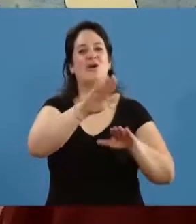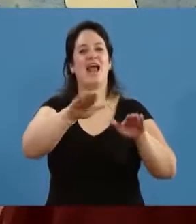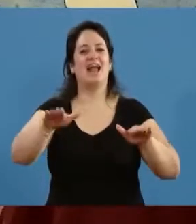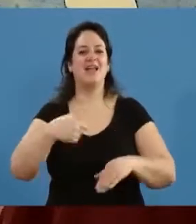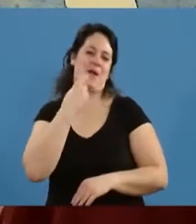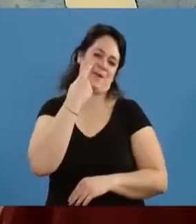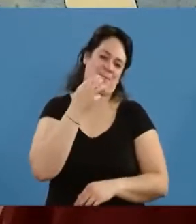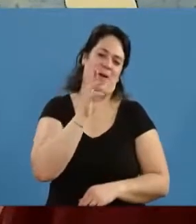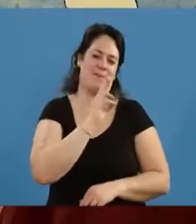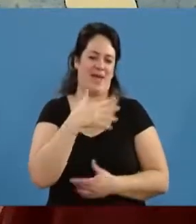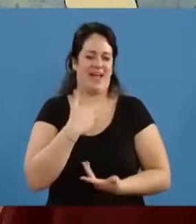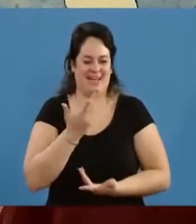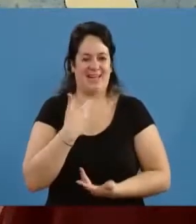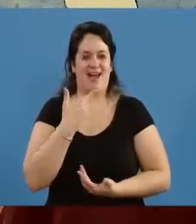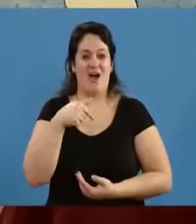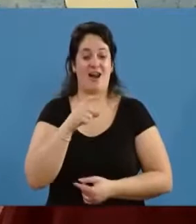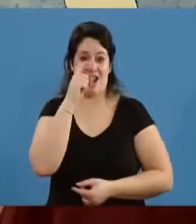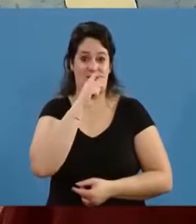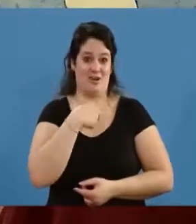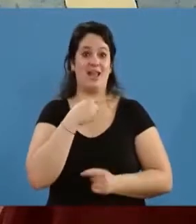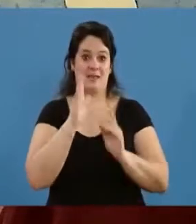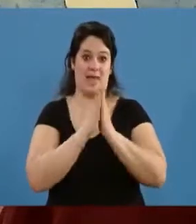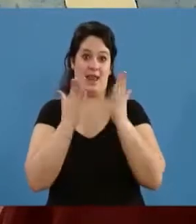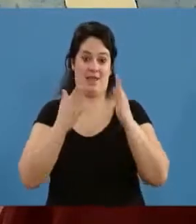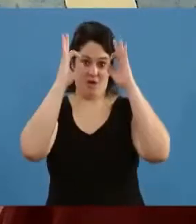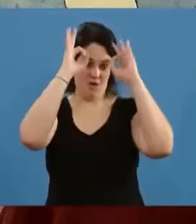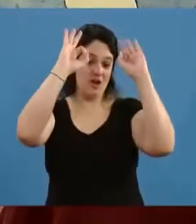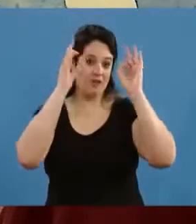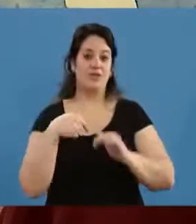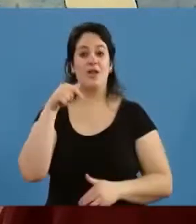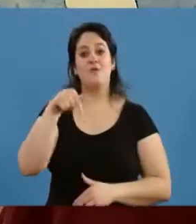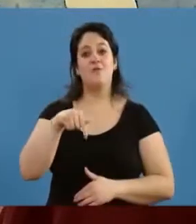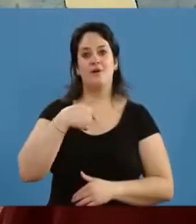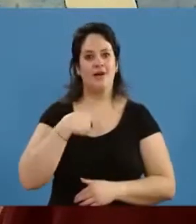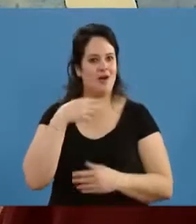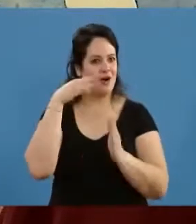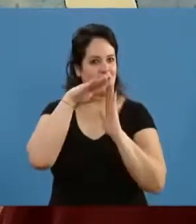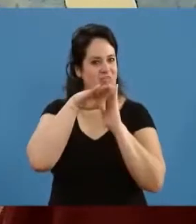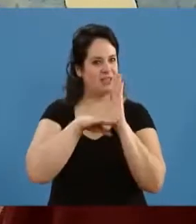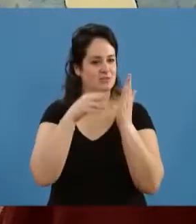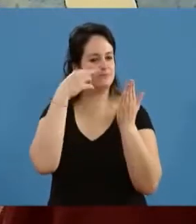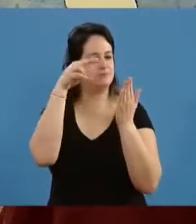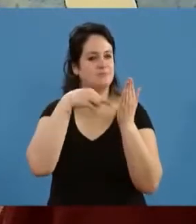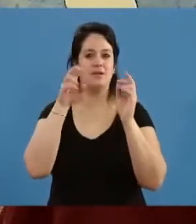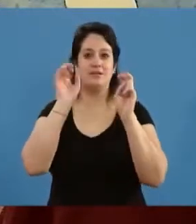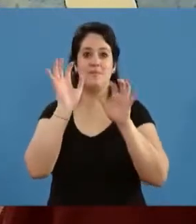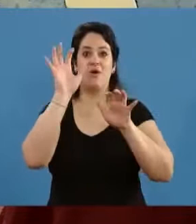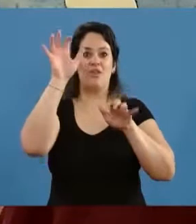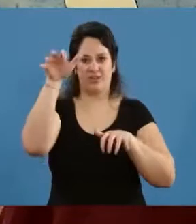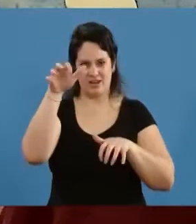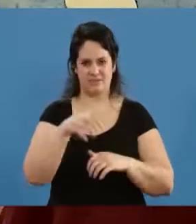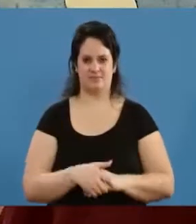y chicas, estamos con el loro Pepe y el libro de Klofki. Hoy te voy a leer algo sobre